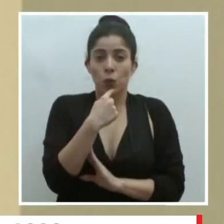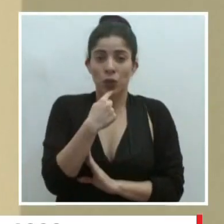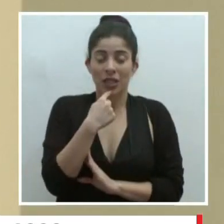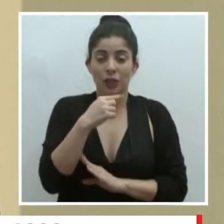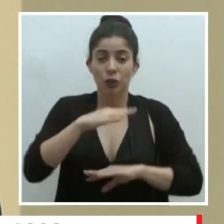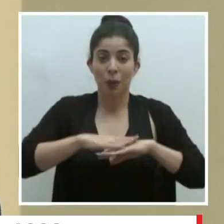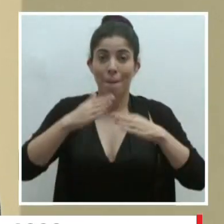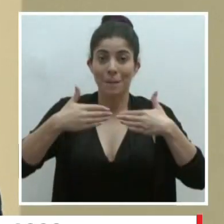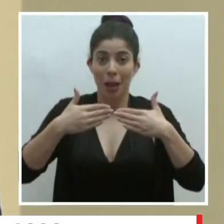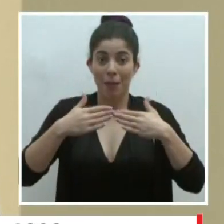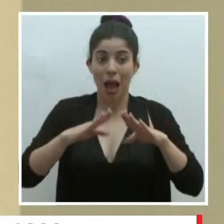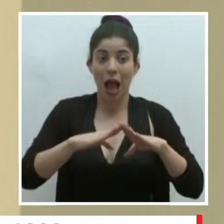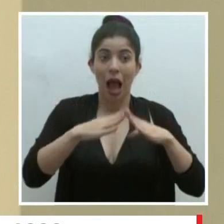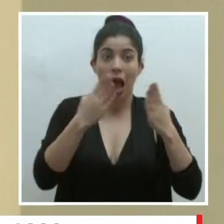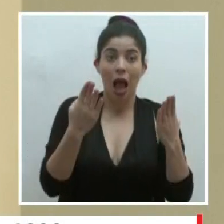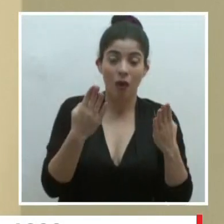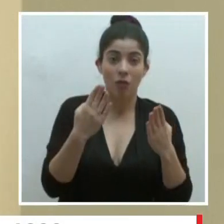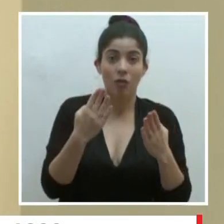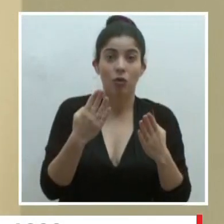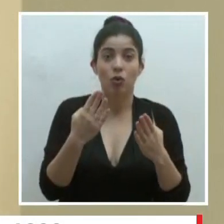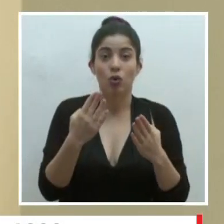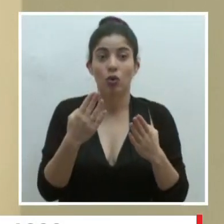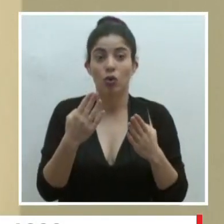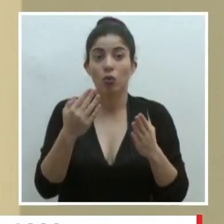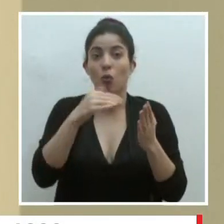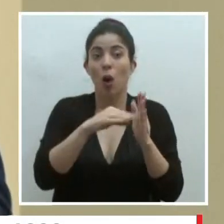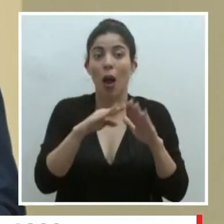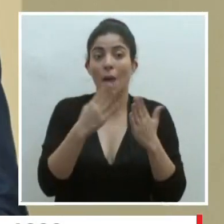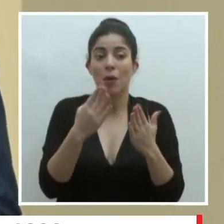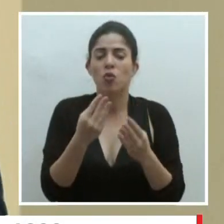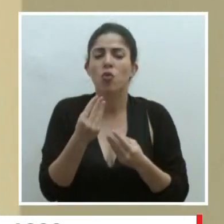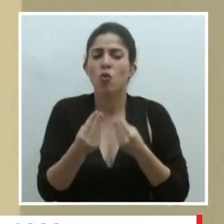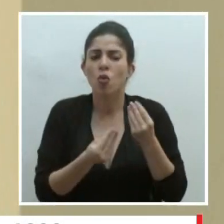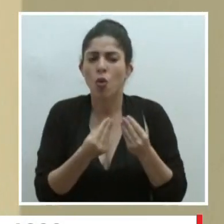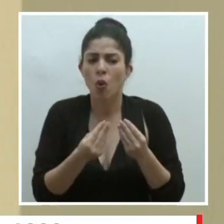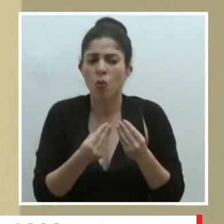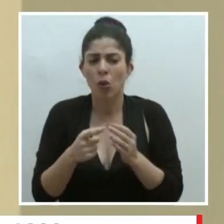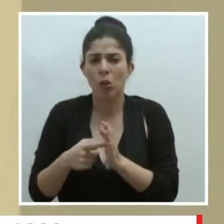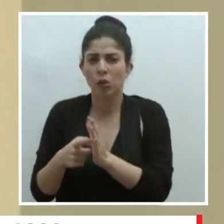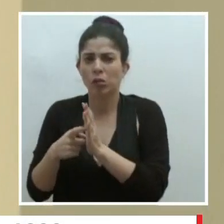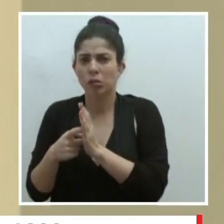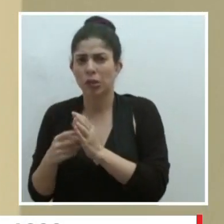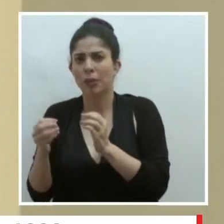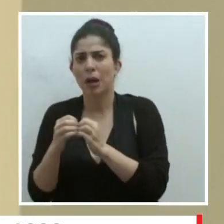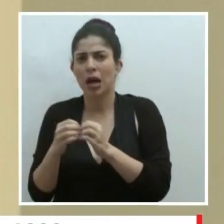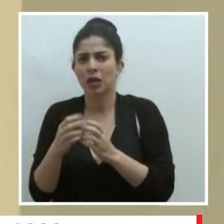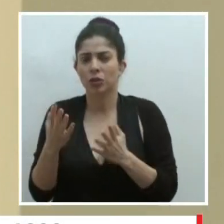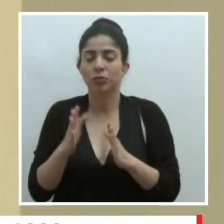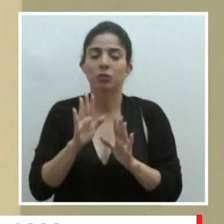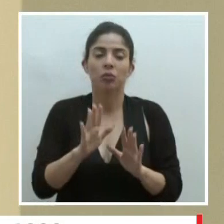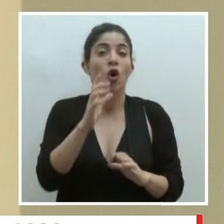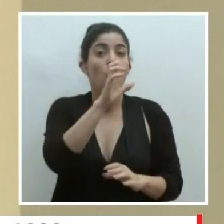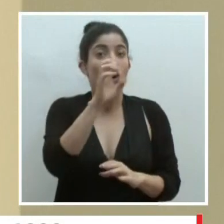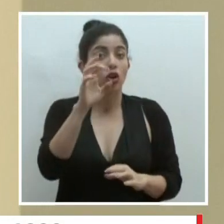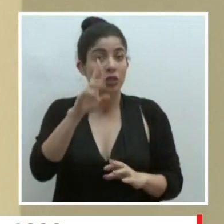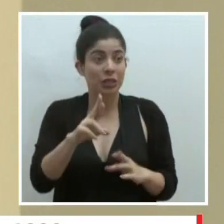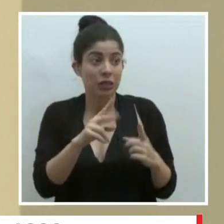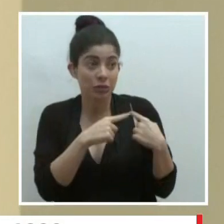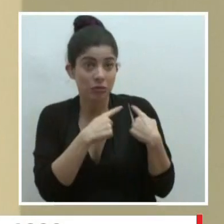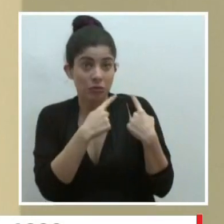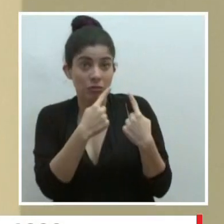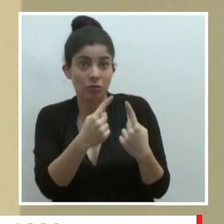en Panamá y la reapertura de qué debe ocurrir para aumentar las medidas, recordemos que en todo caso Costa Rica ha tenido la situación